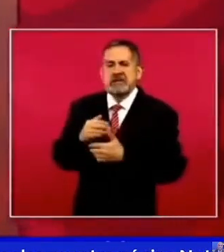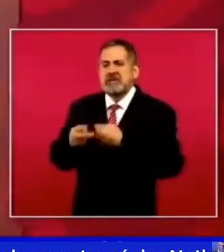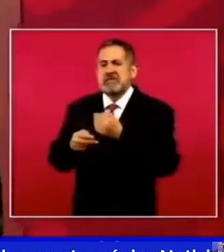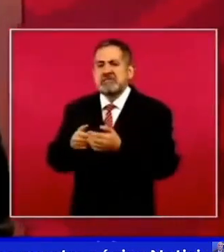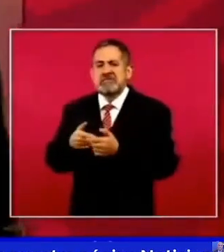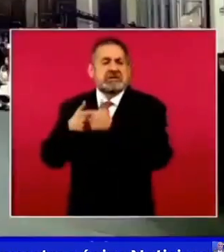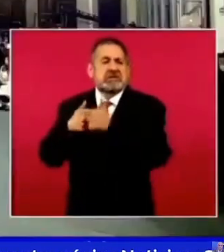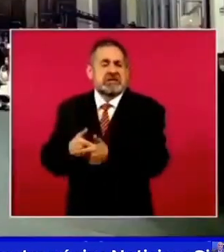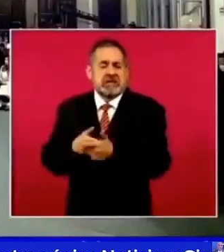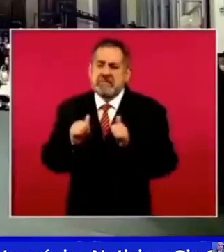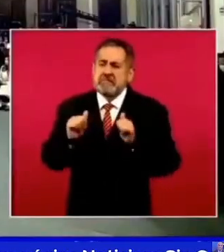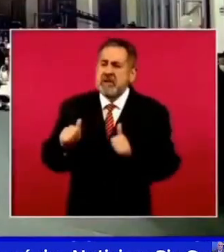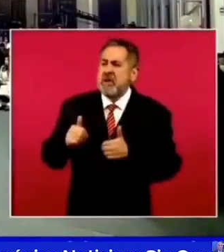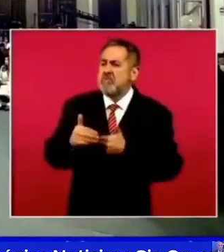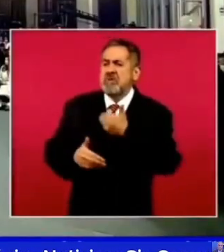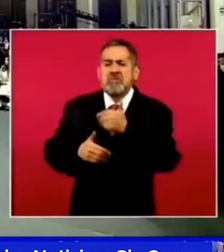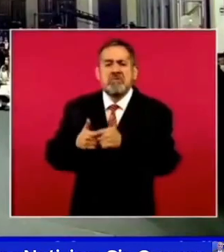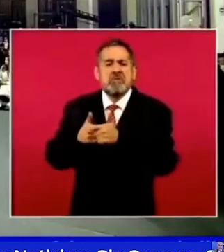ilesos.